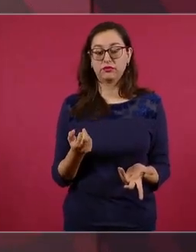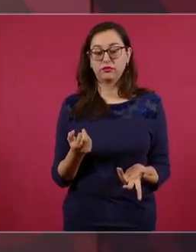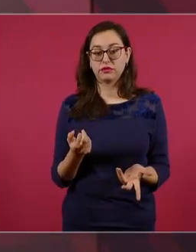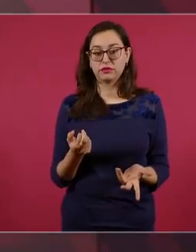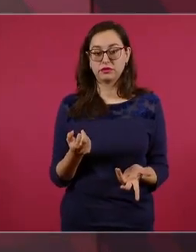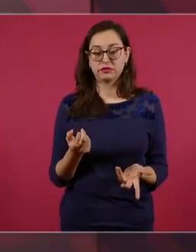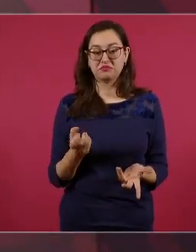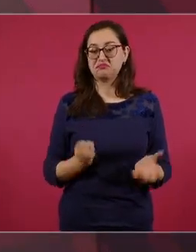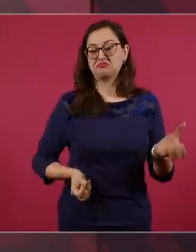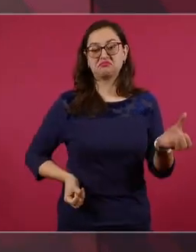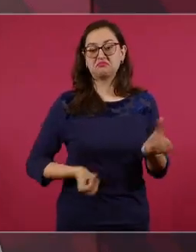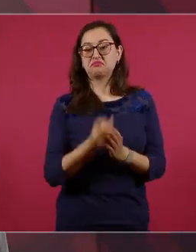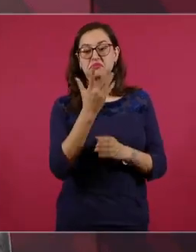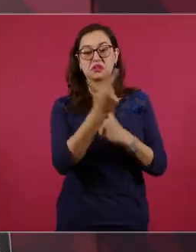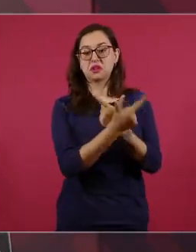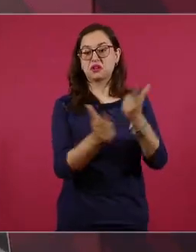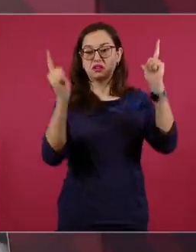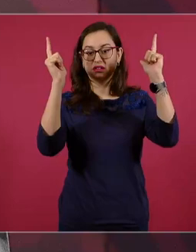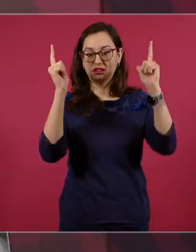lo deja libre.